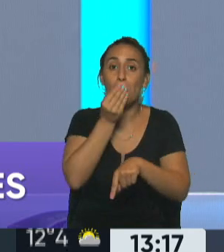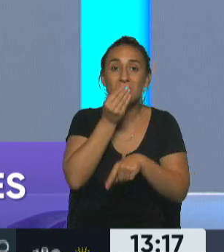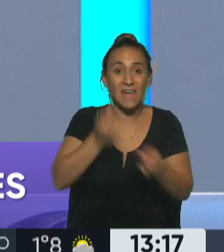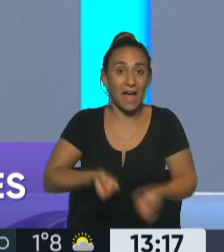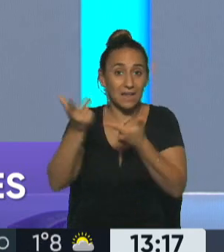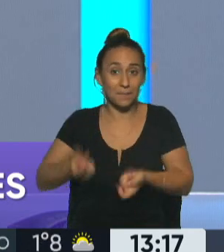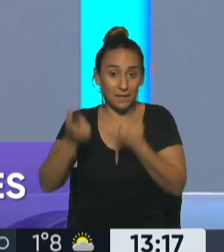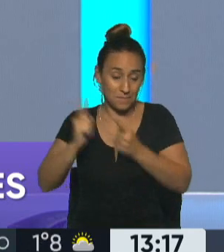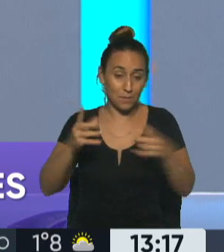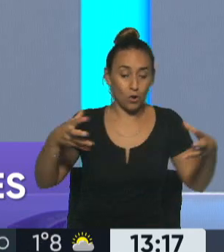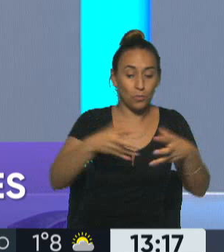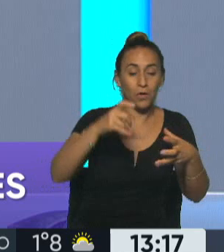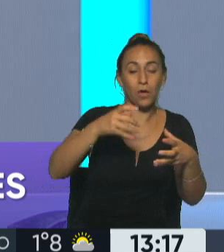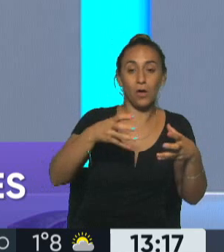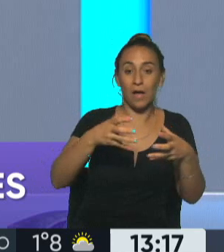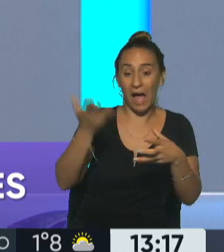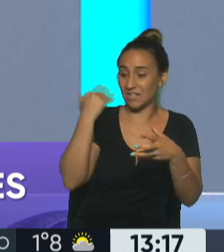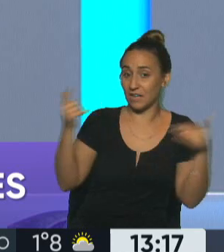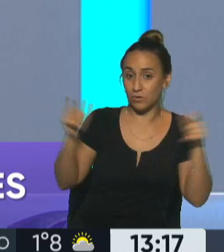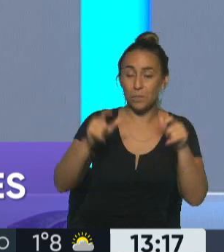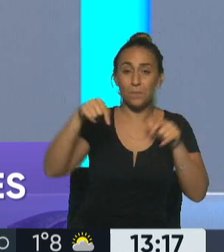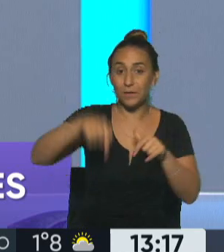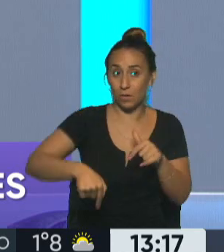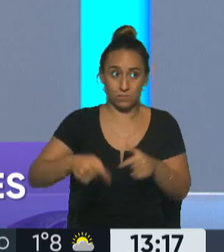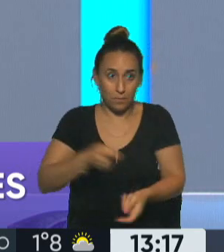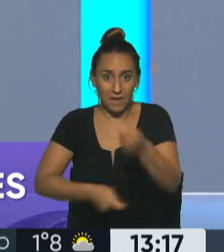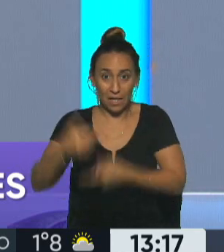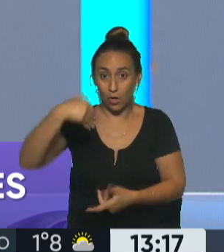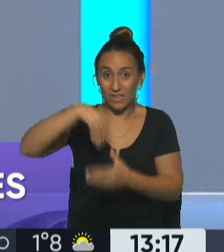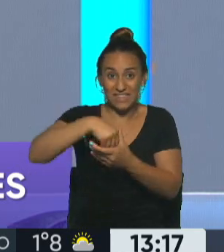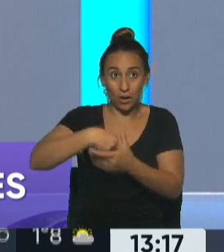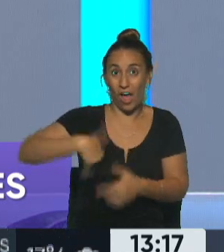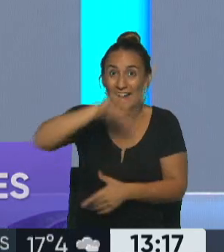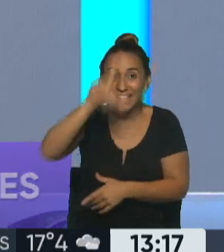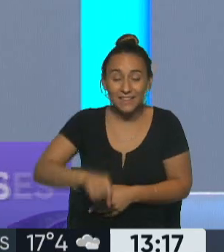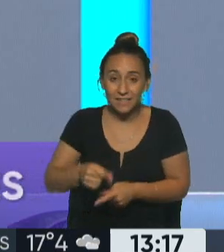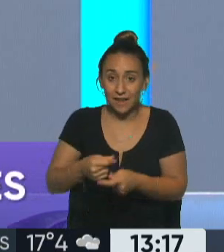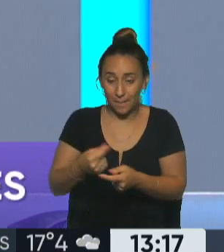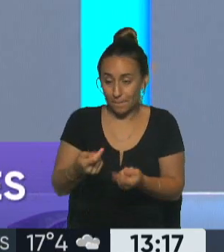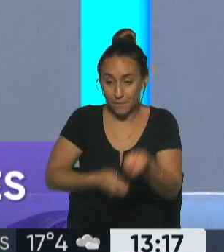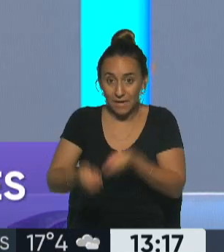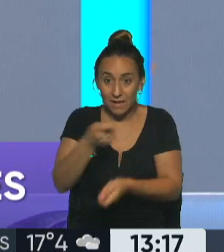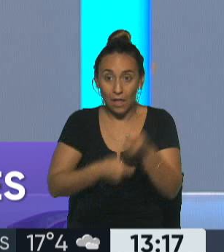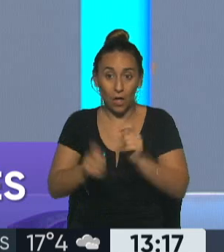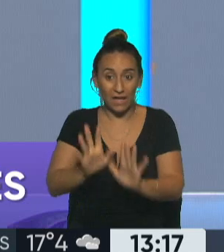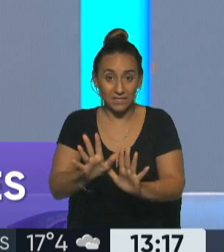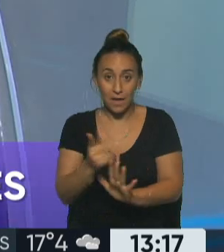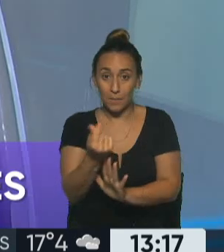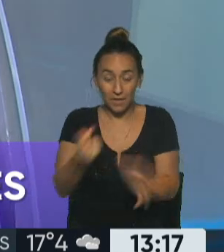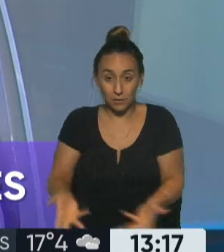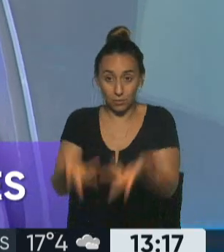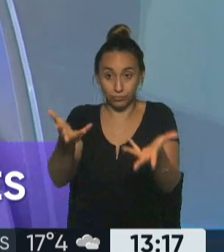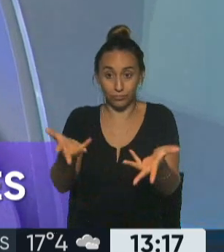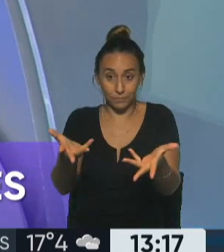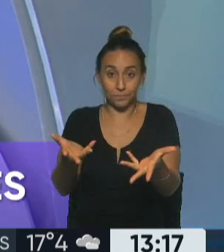fue hablar la mesa enlace qué pasa con el mercado interno con esto Esto es esto es un nuevo impulso al aumento de los precios del mercado interno el tema de